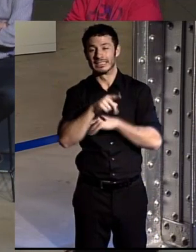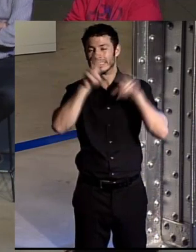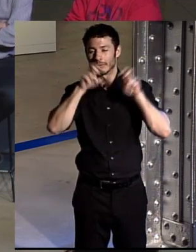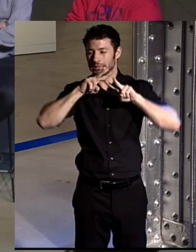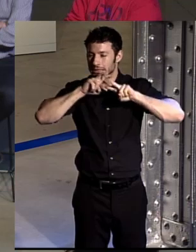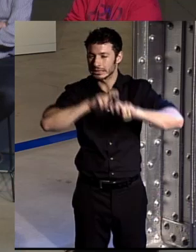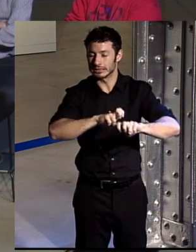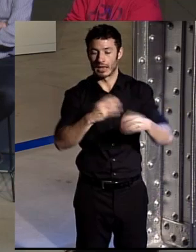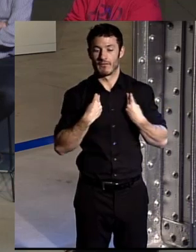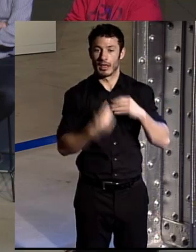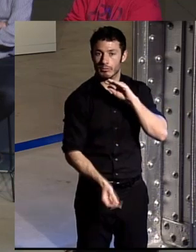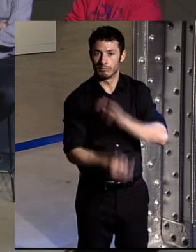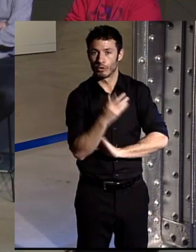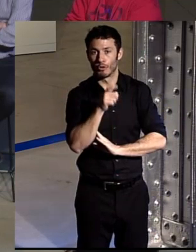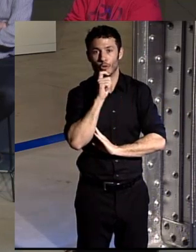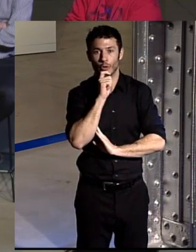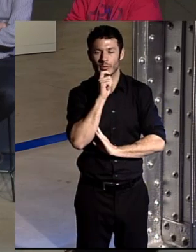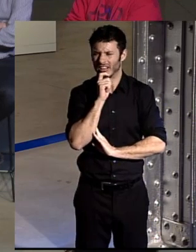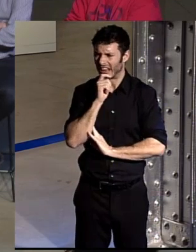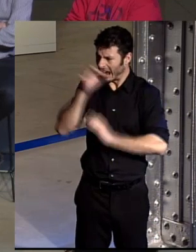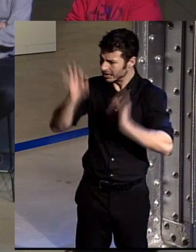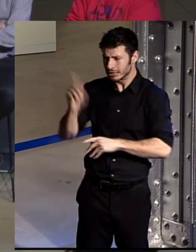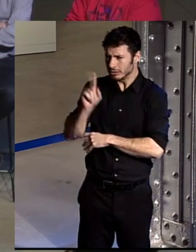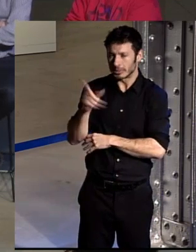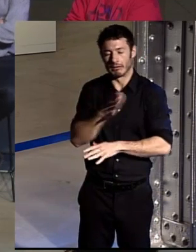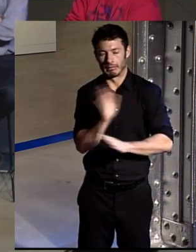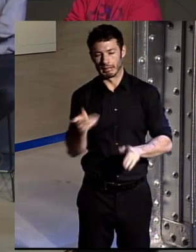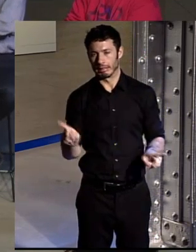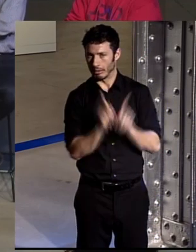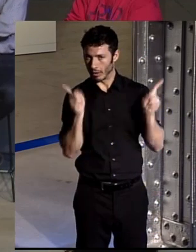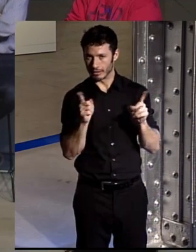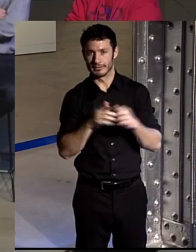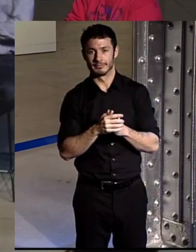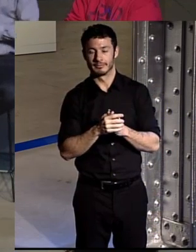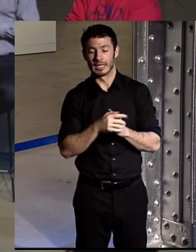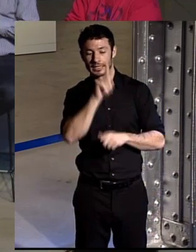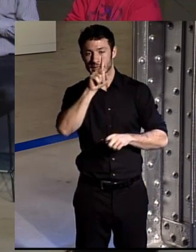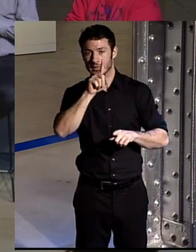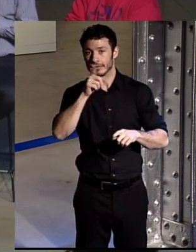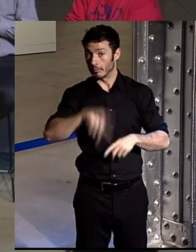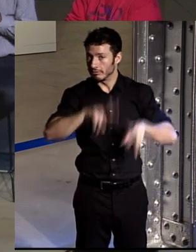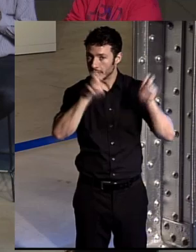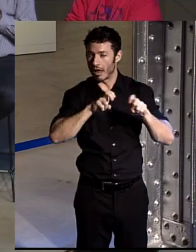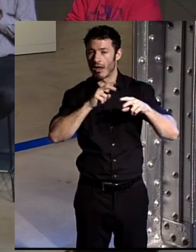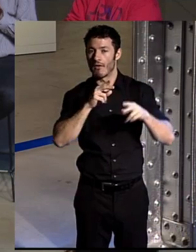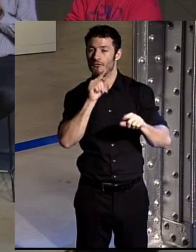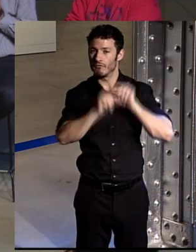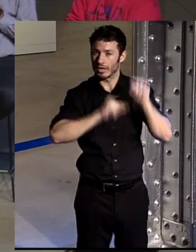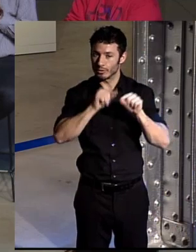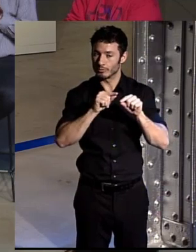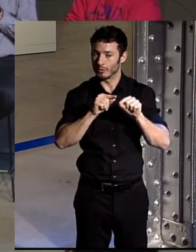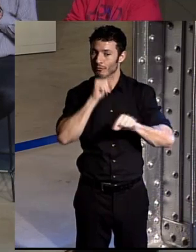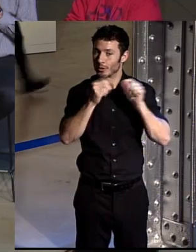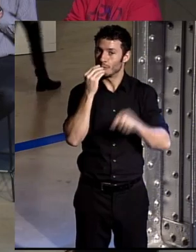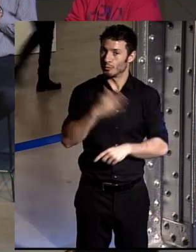temas, el origen de la vida, luego me regañará porque dirá, no es exactamente así y tal, pero bueno, y sobre virus, que tiene mucho que ver con todo esto, y nos va a hablar de virus